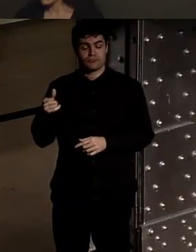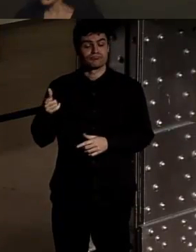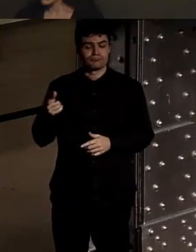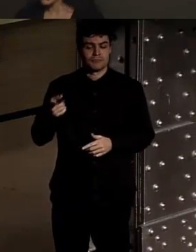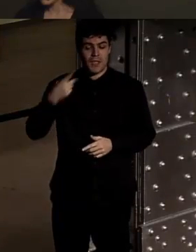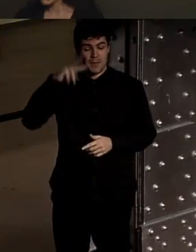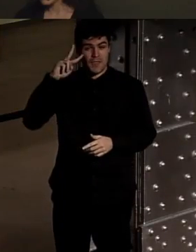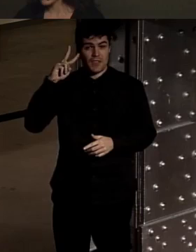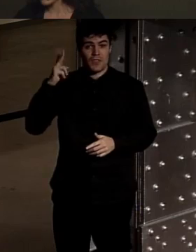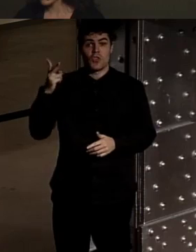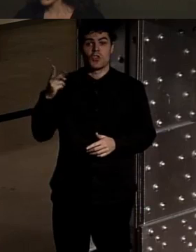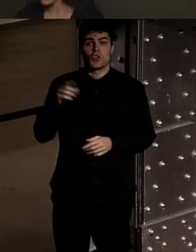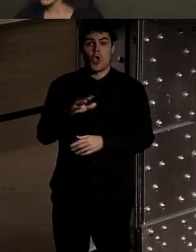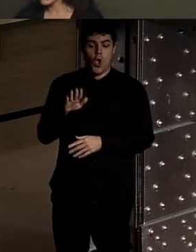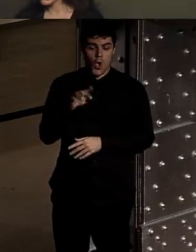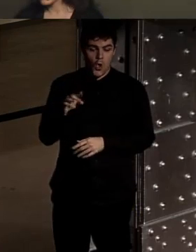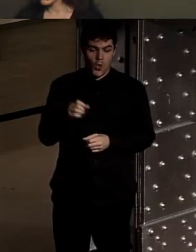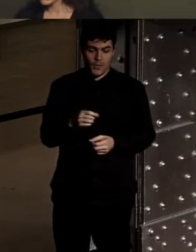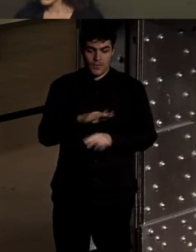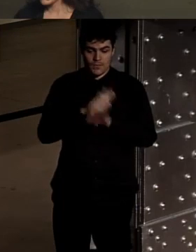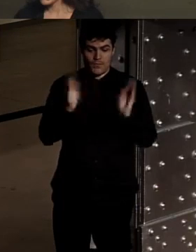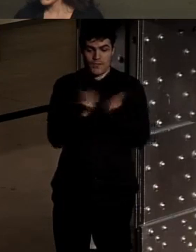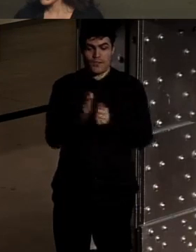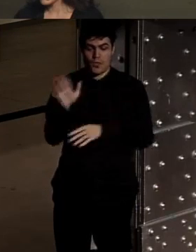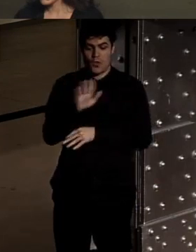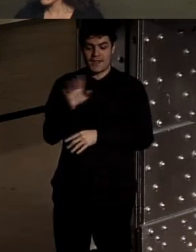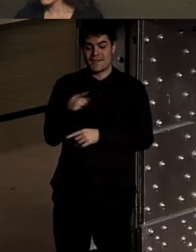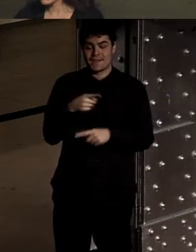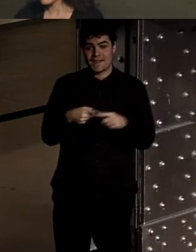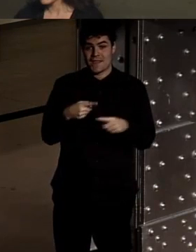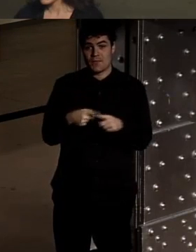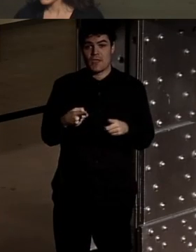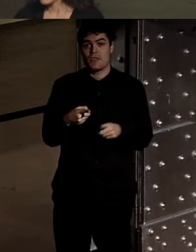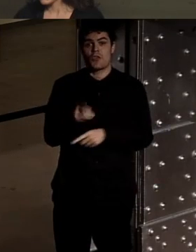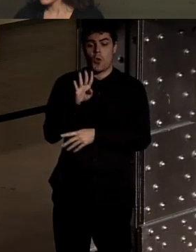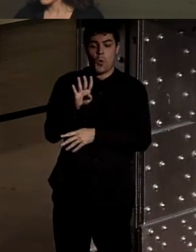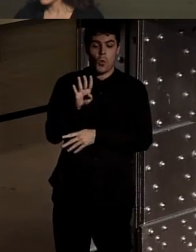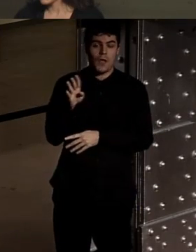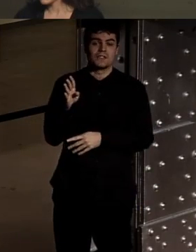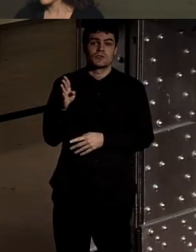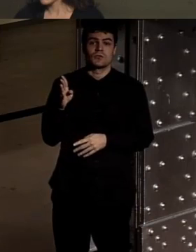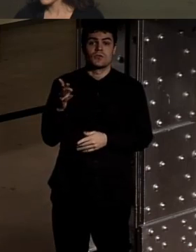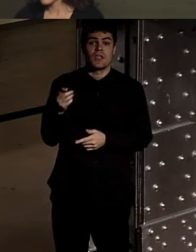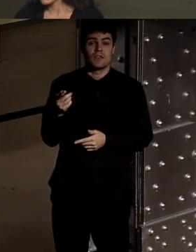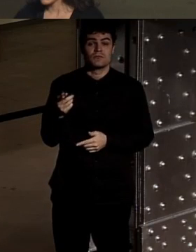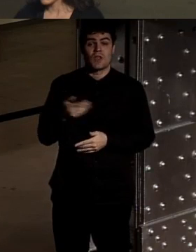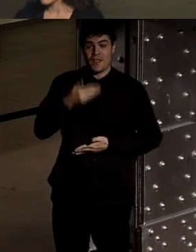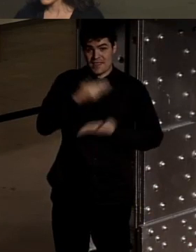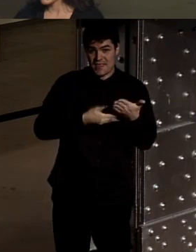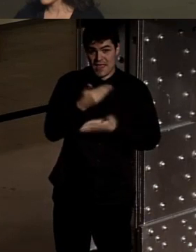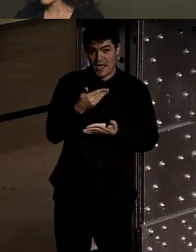Oriente Medio, derechos humanos, ha trabajado en muchos medios, en la CNN, en Cuatro, fundadora del diario, cofundadora